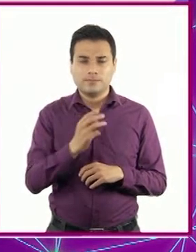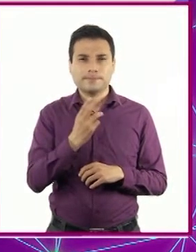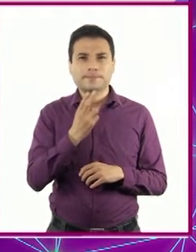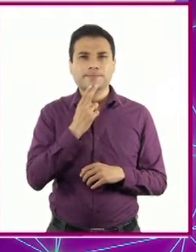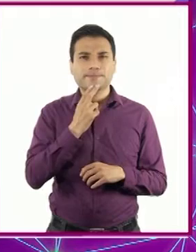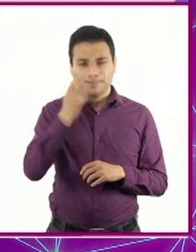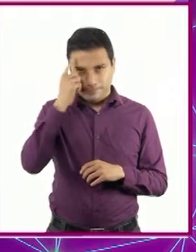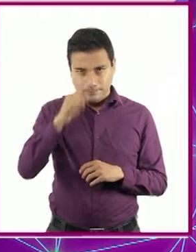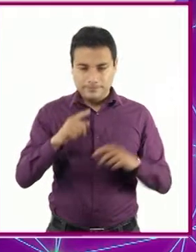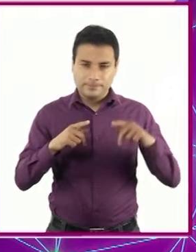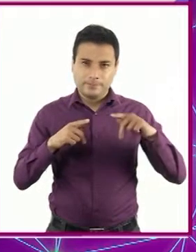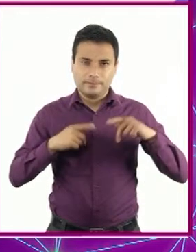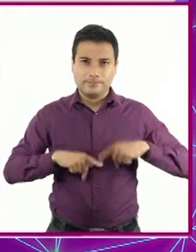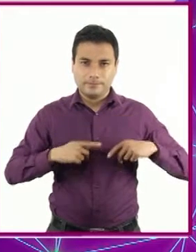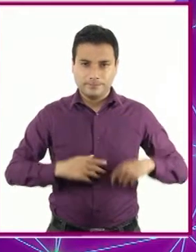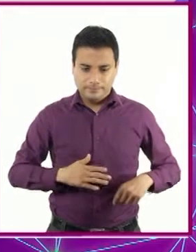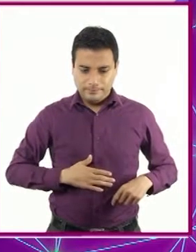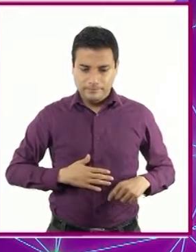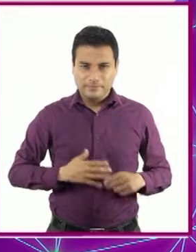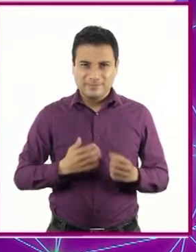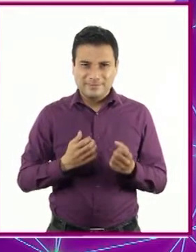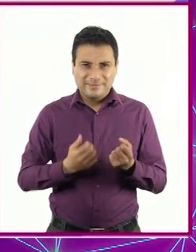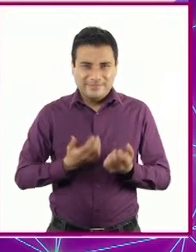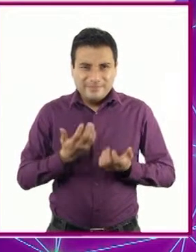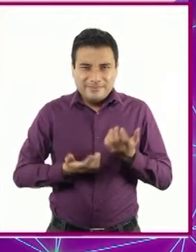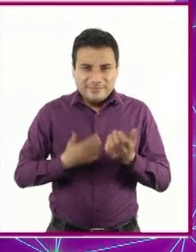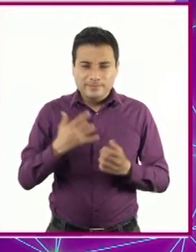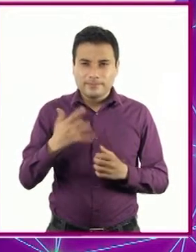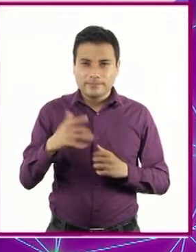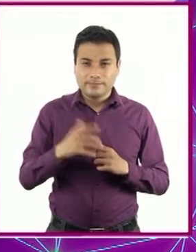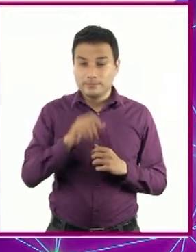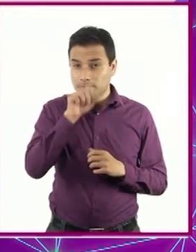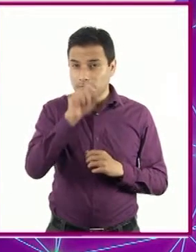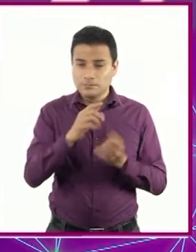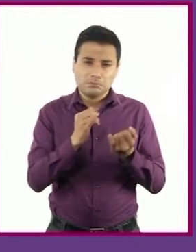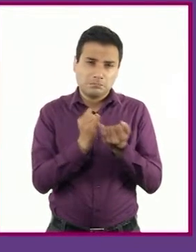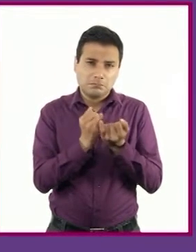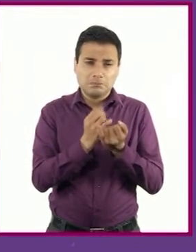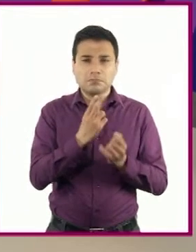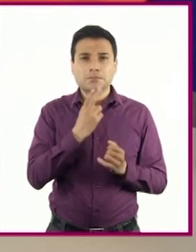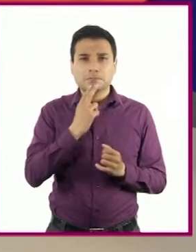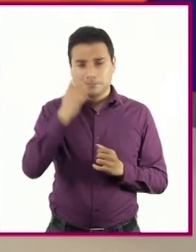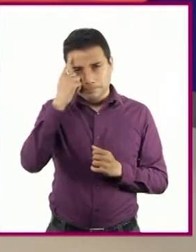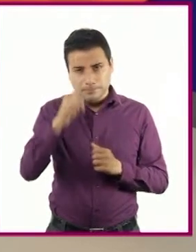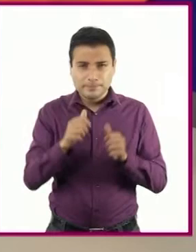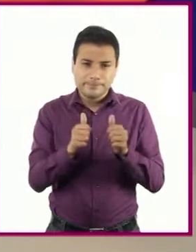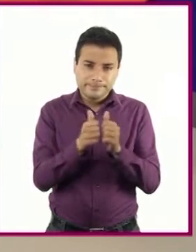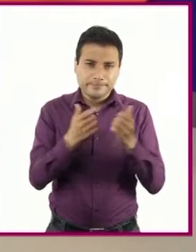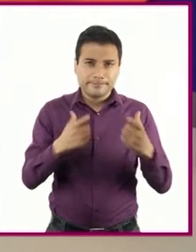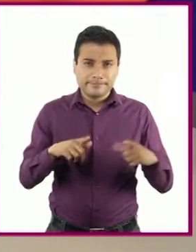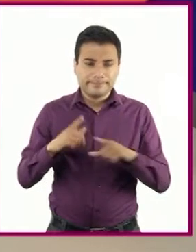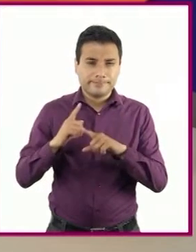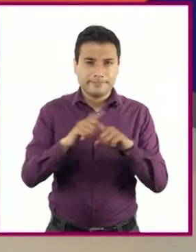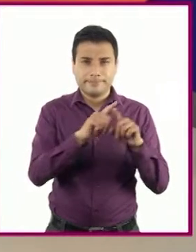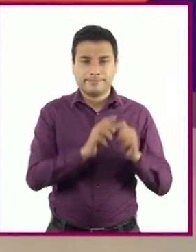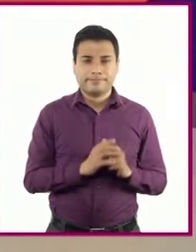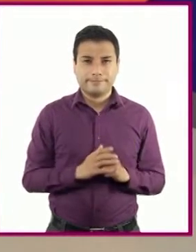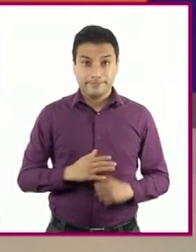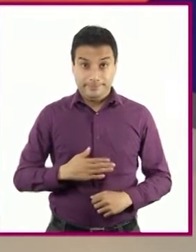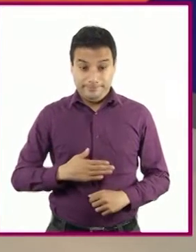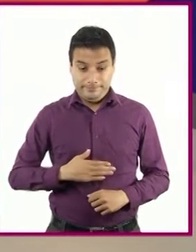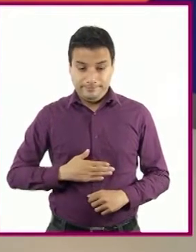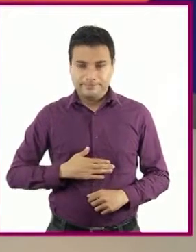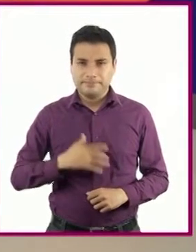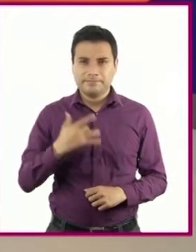de acidez estomacal y en áreas de la industria alimentaria, como la repostería. La acidez estomacal tiene su